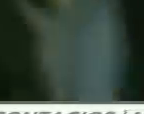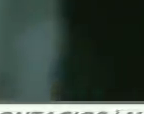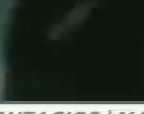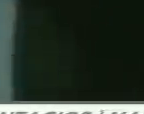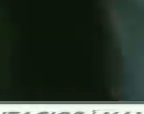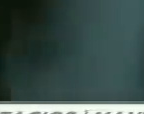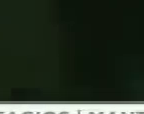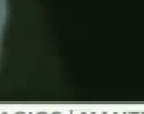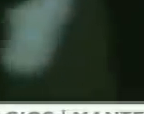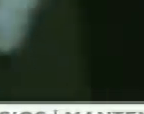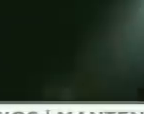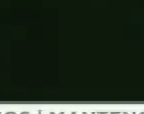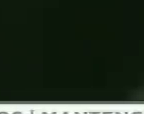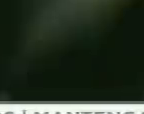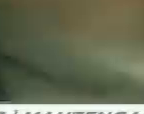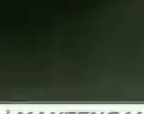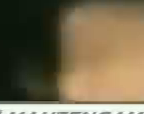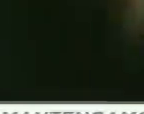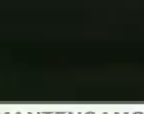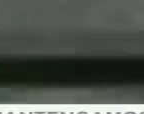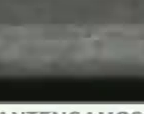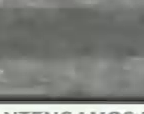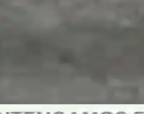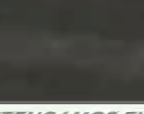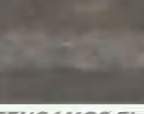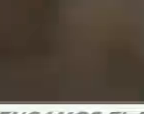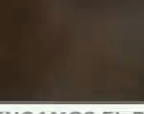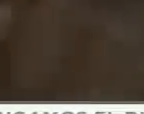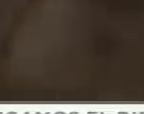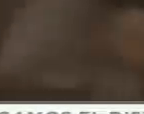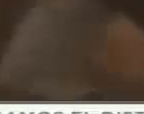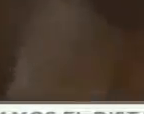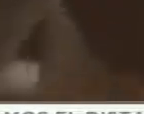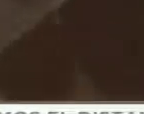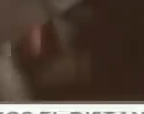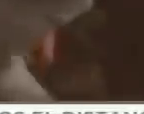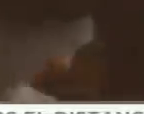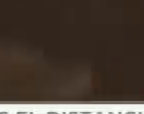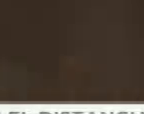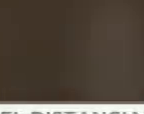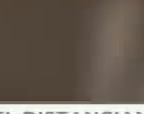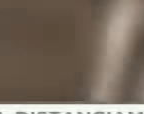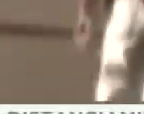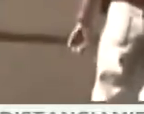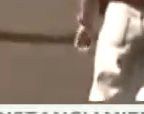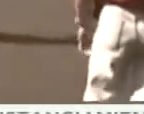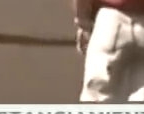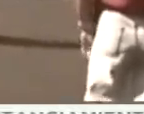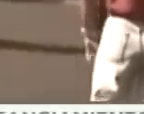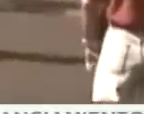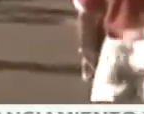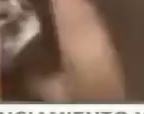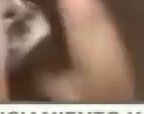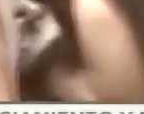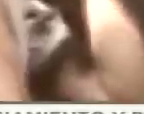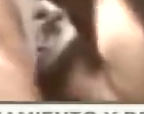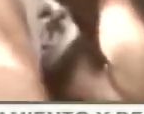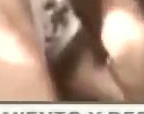manifestaciones comenzaron las detonaciones. Las primeras víctimas cayeron con disparos en la